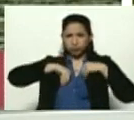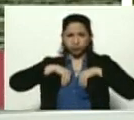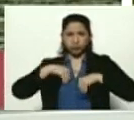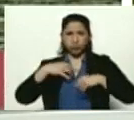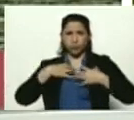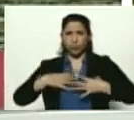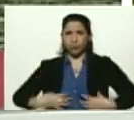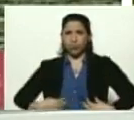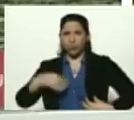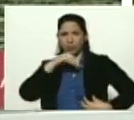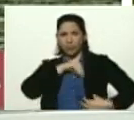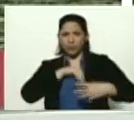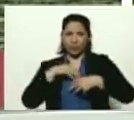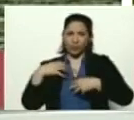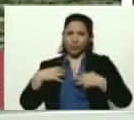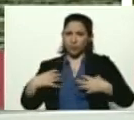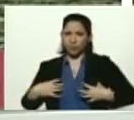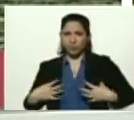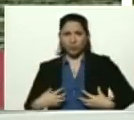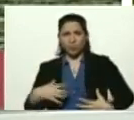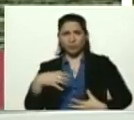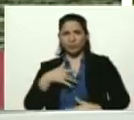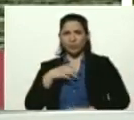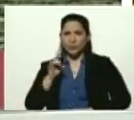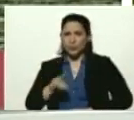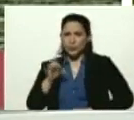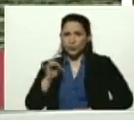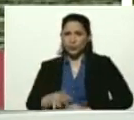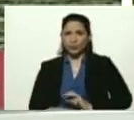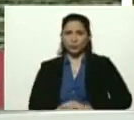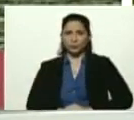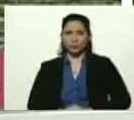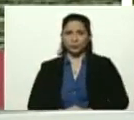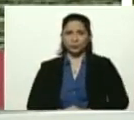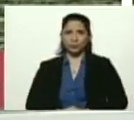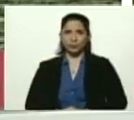y además sufría de